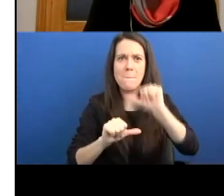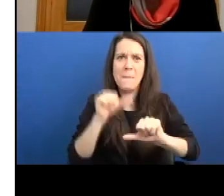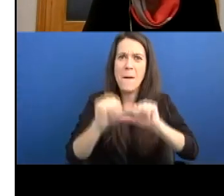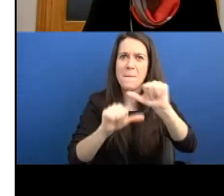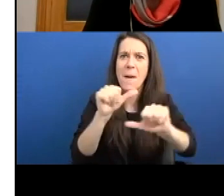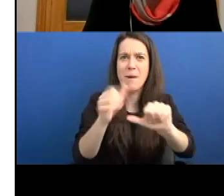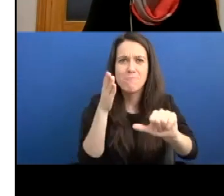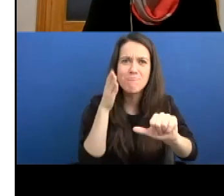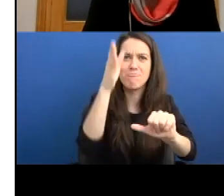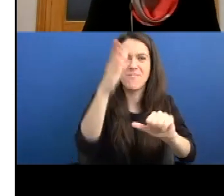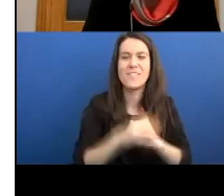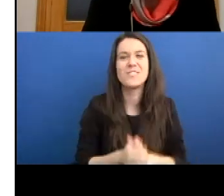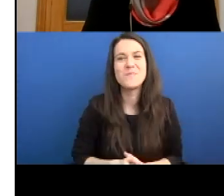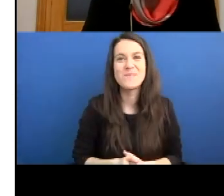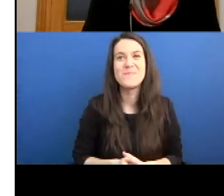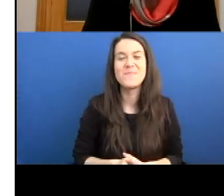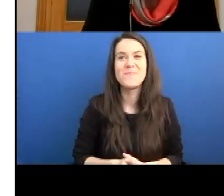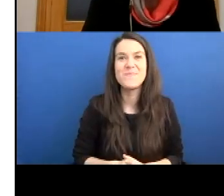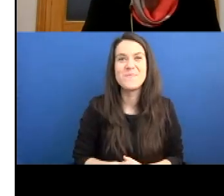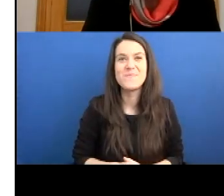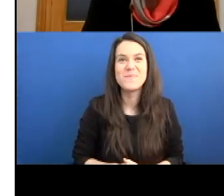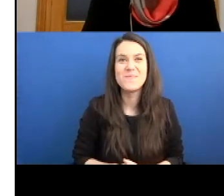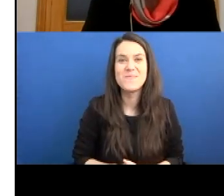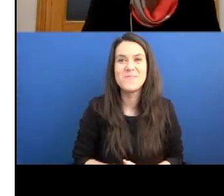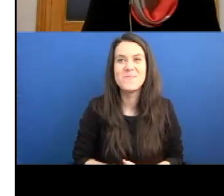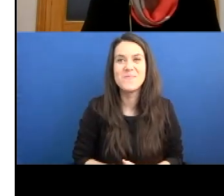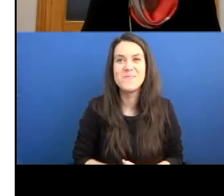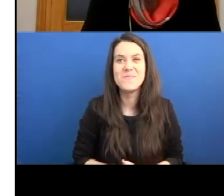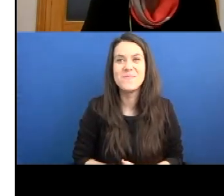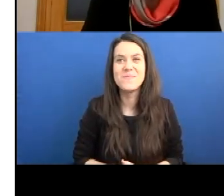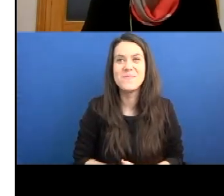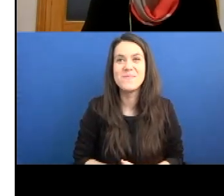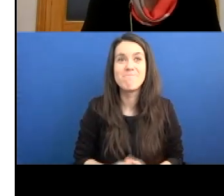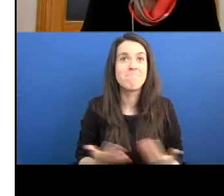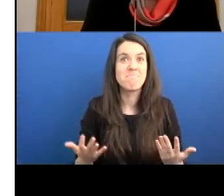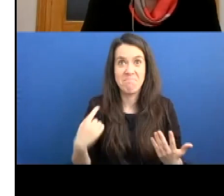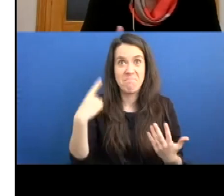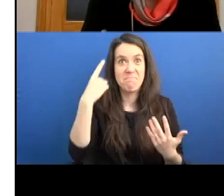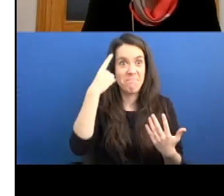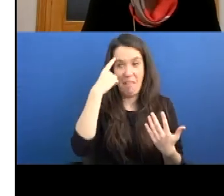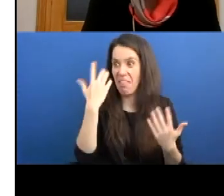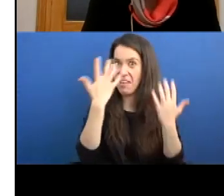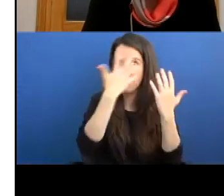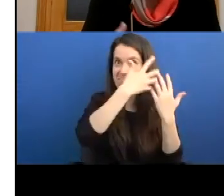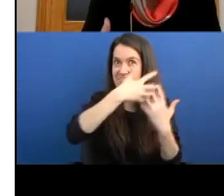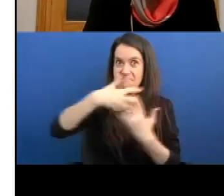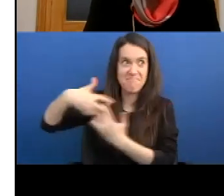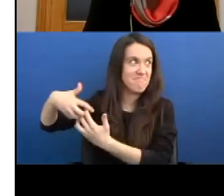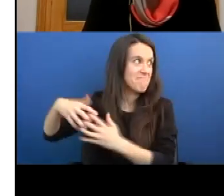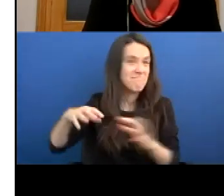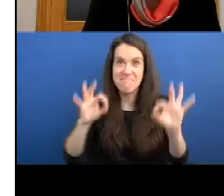nos invita a seguir adelante. Pues ya